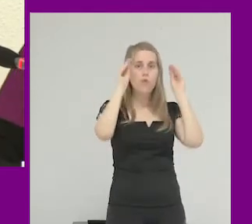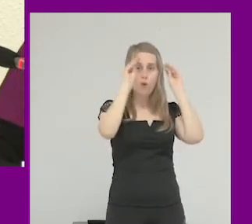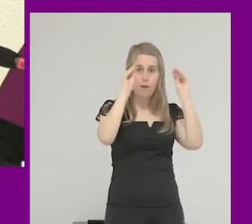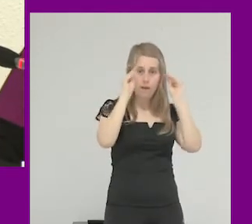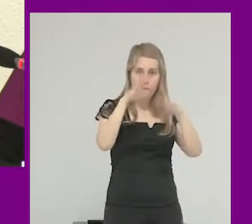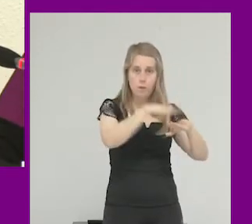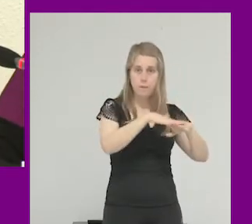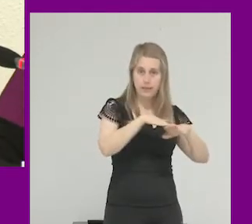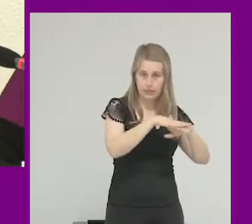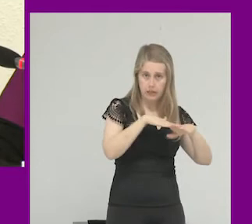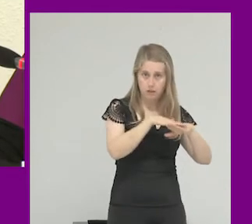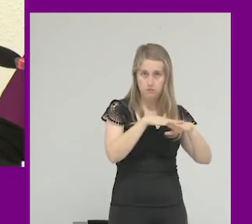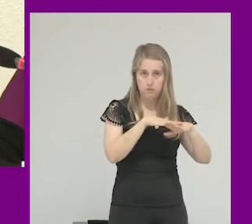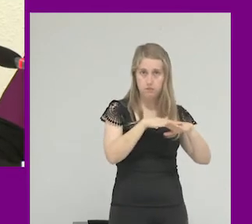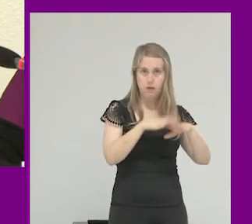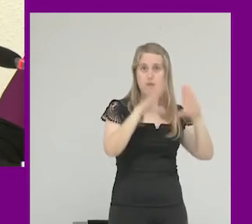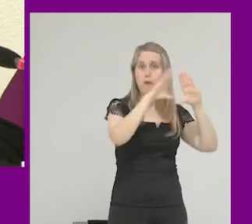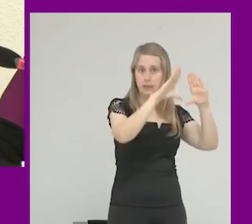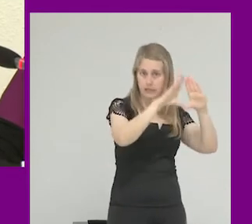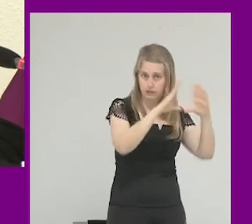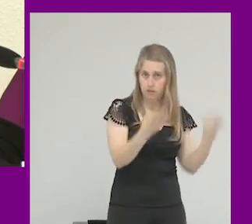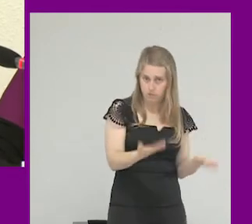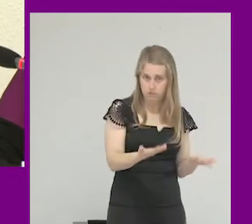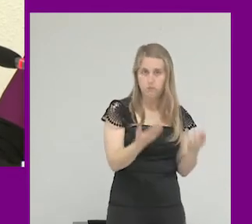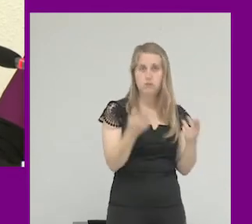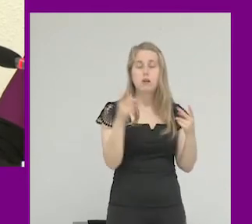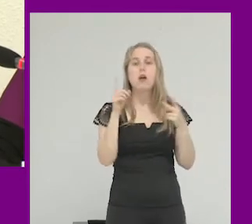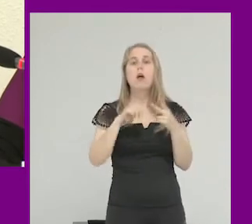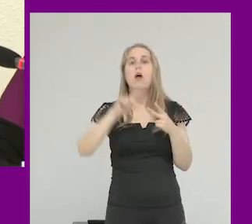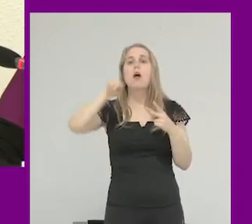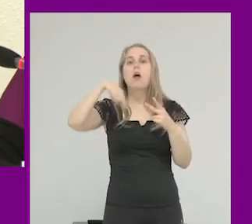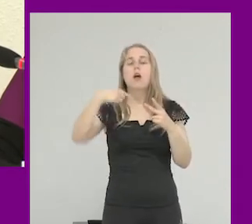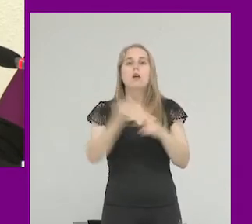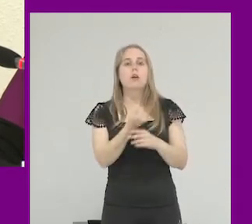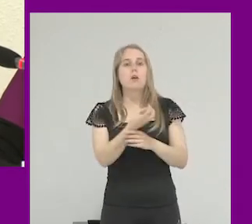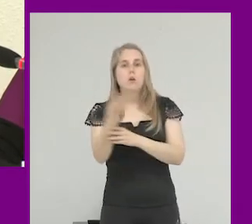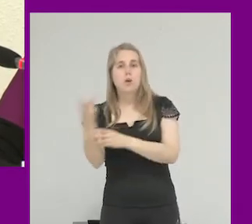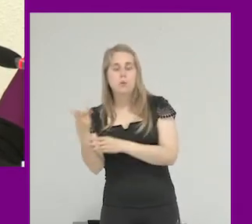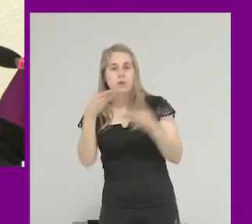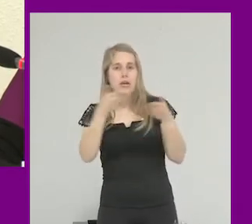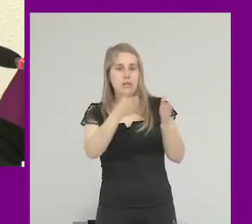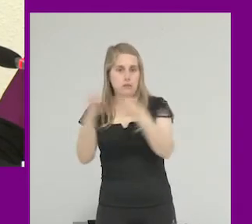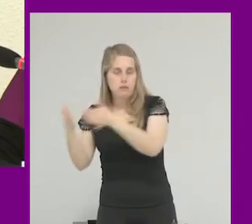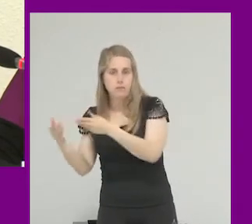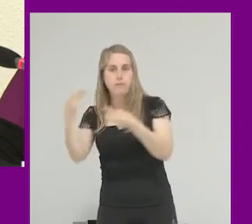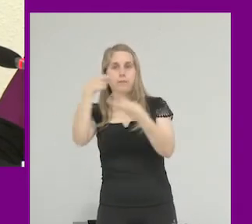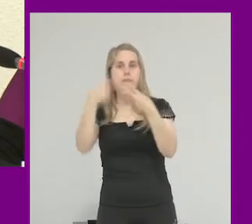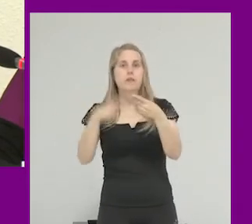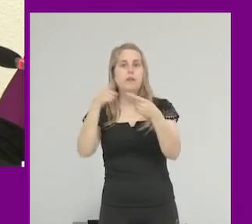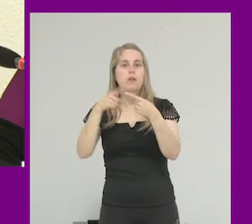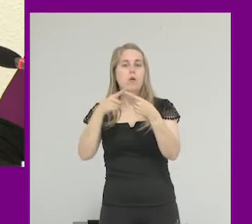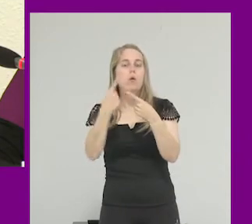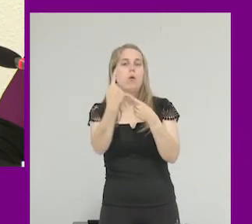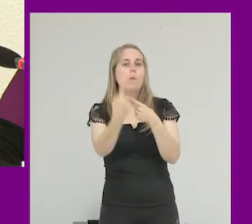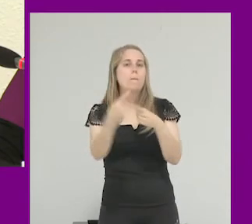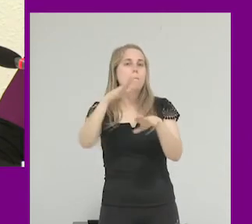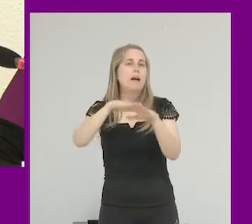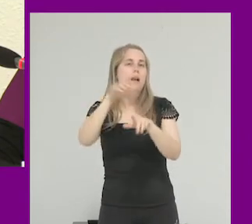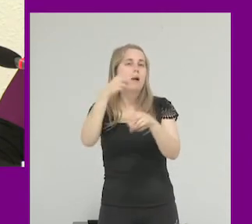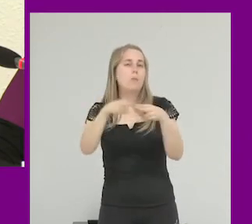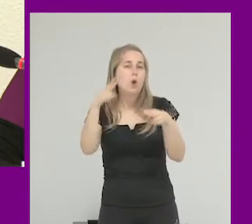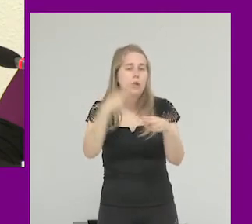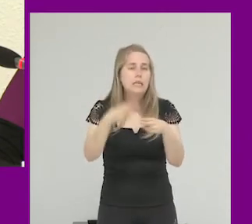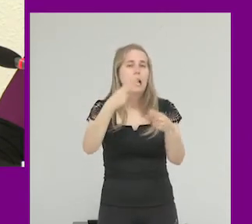básica feminista, y luego tres patas. Una, formar gente para que haga